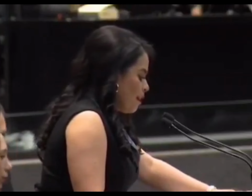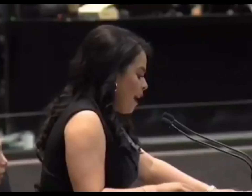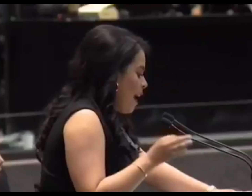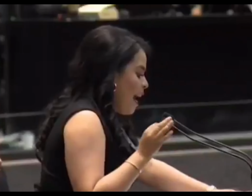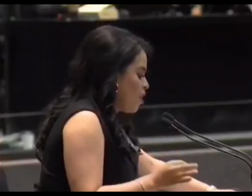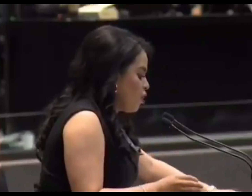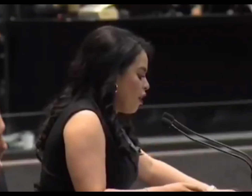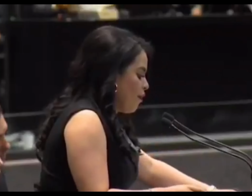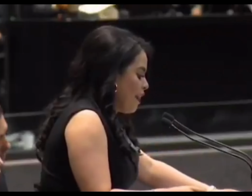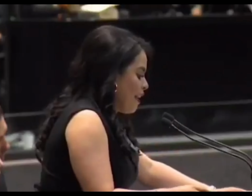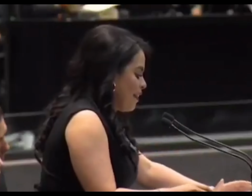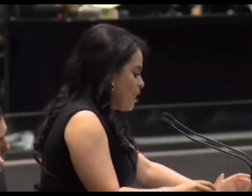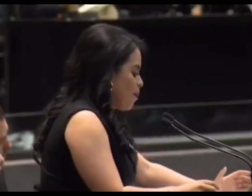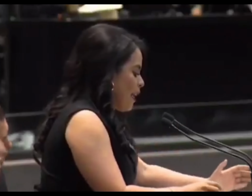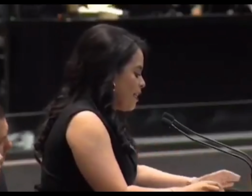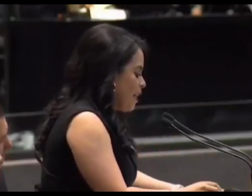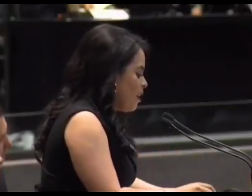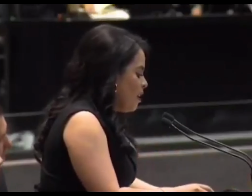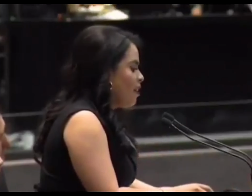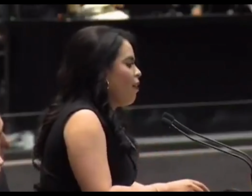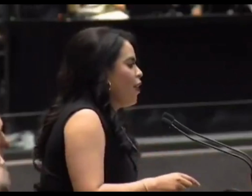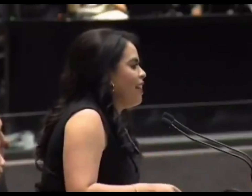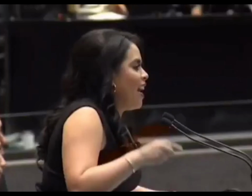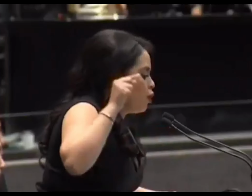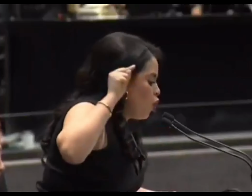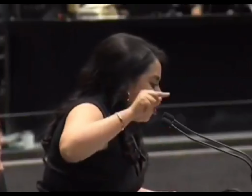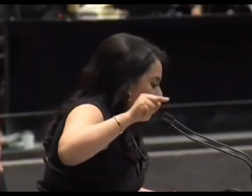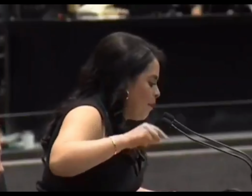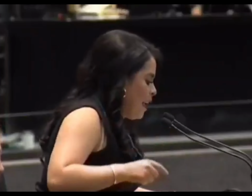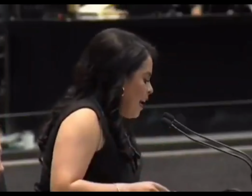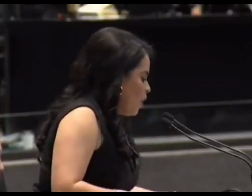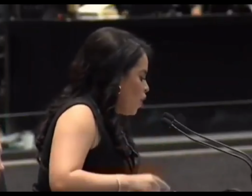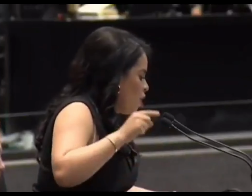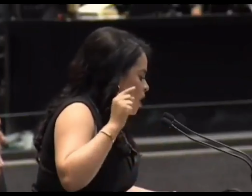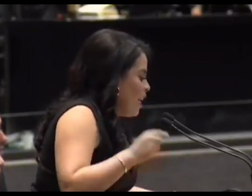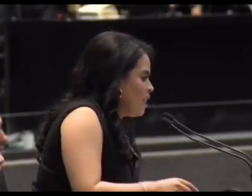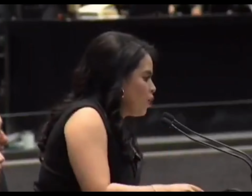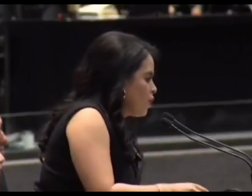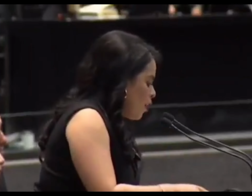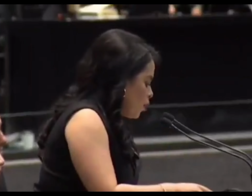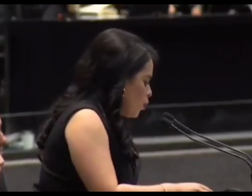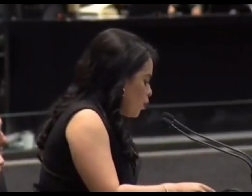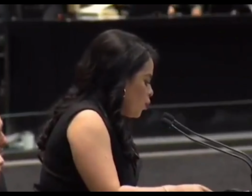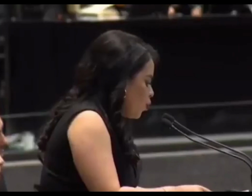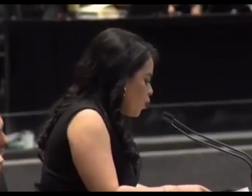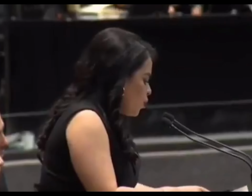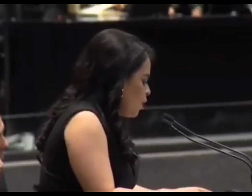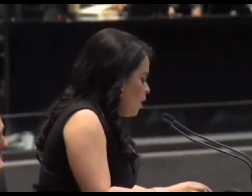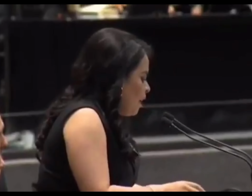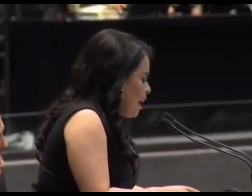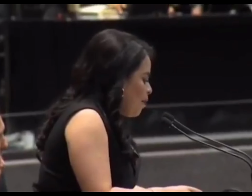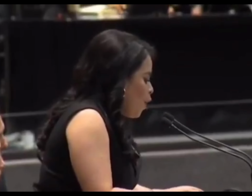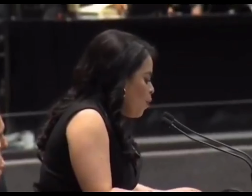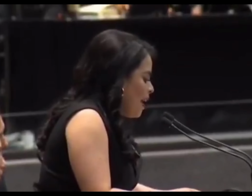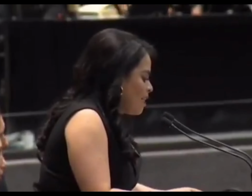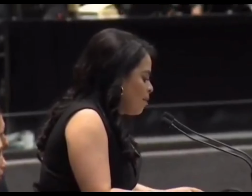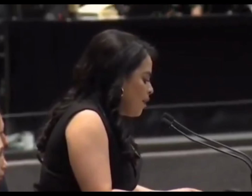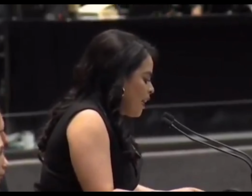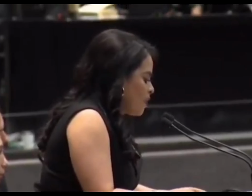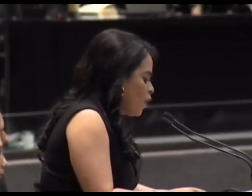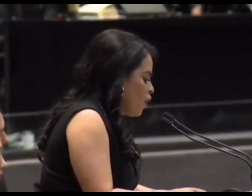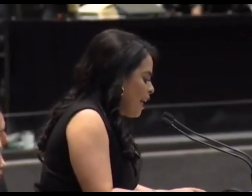Concluyo, presidenta. Ellos no defienden la transparencia, defienden sus privilegios y sus negocios oscuros. La